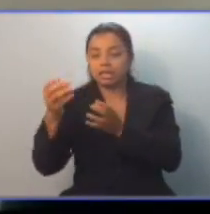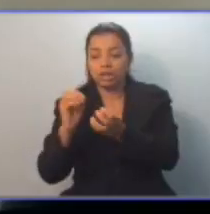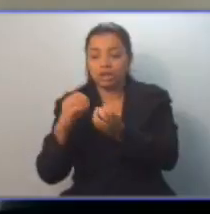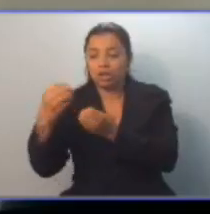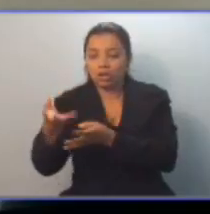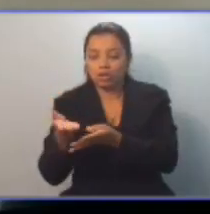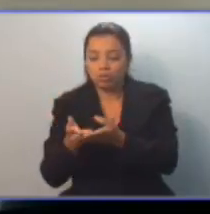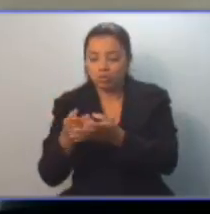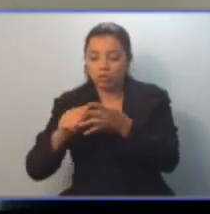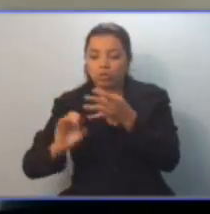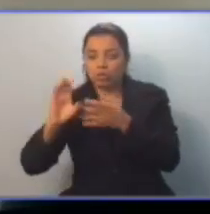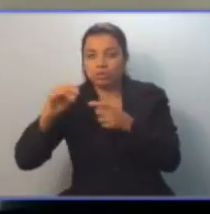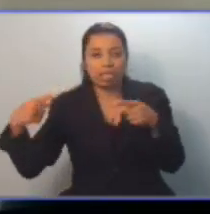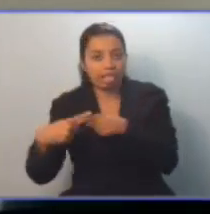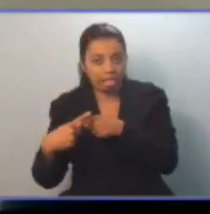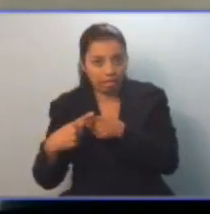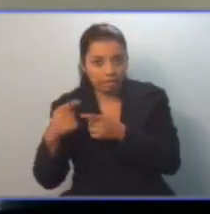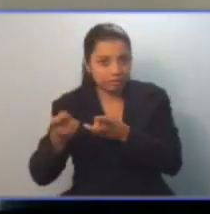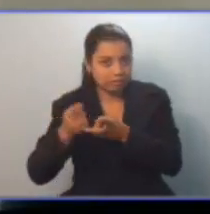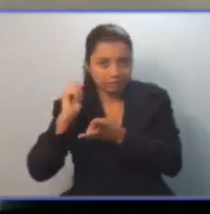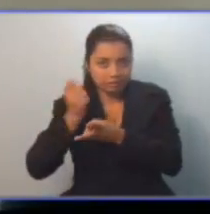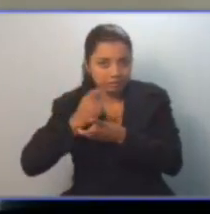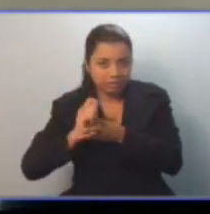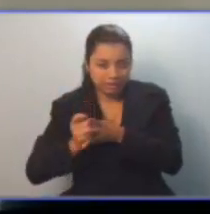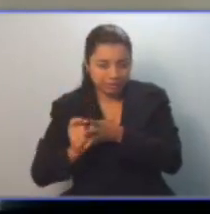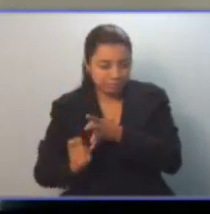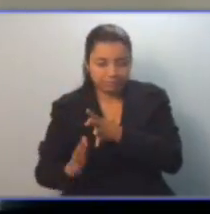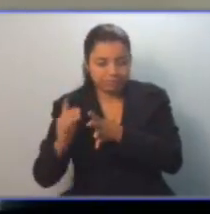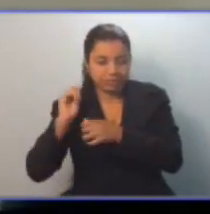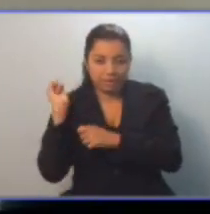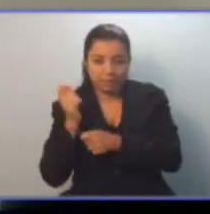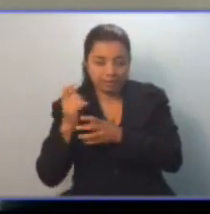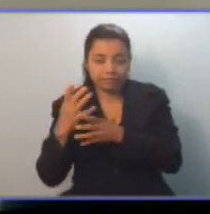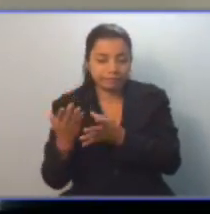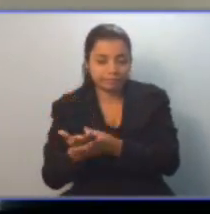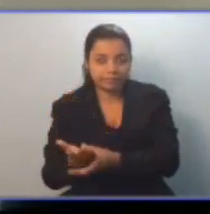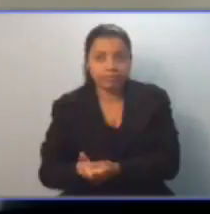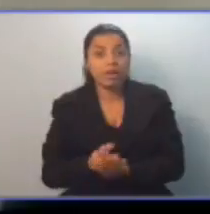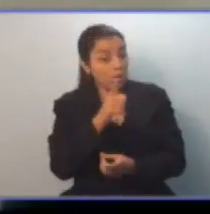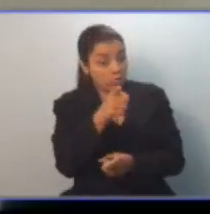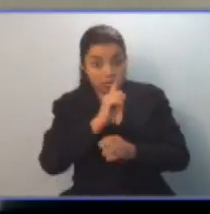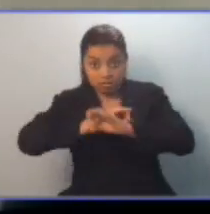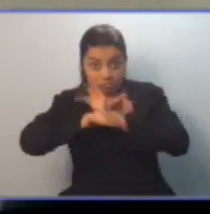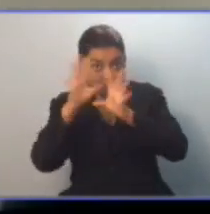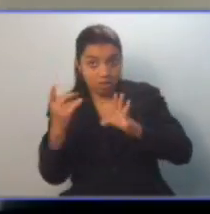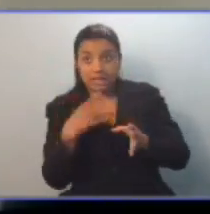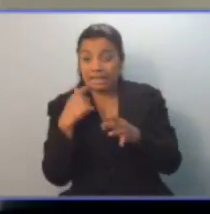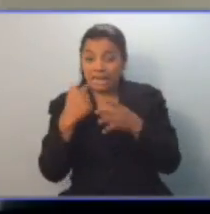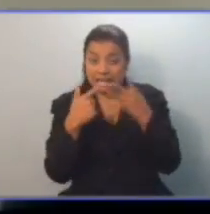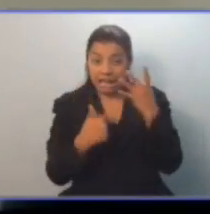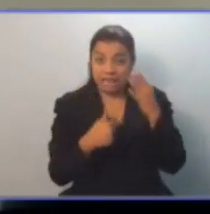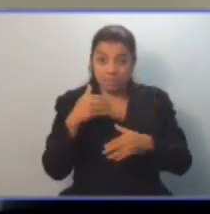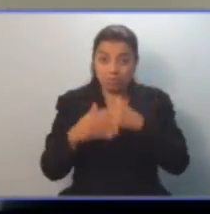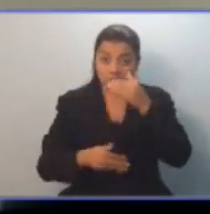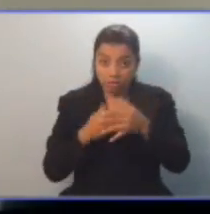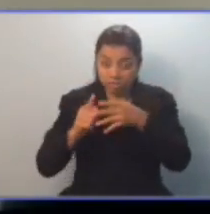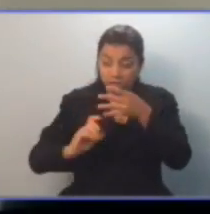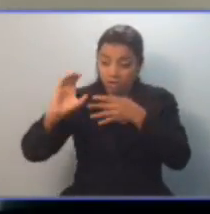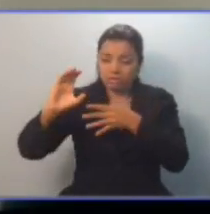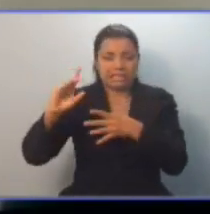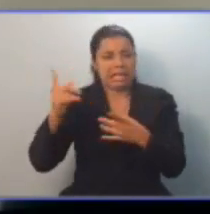Usted ya dejó claro que la Ley de Procedimientos Constitucionales es una ley desfasada. Correcto.